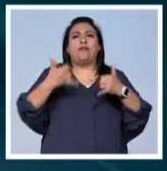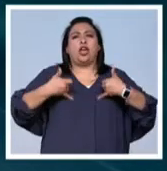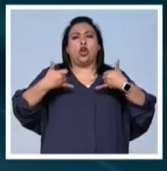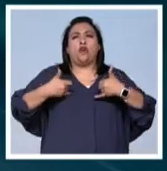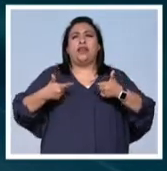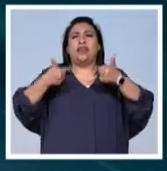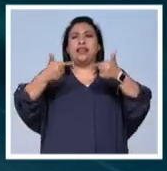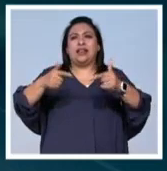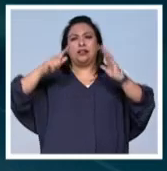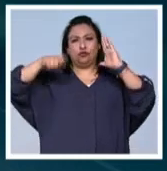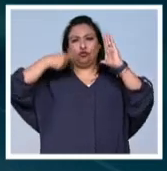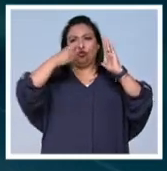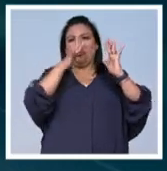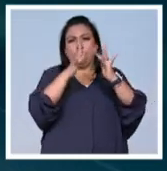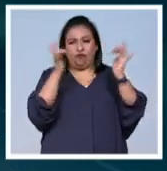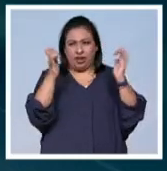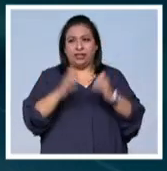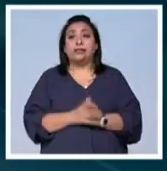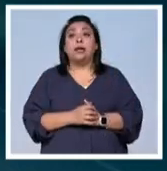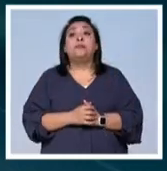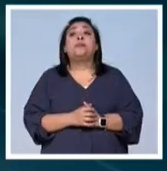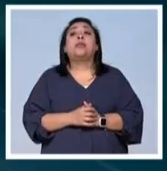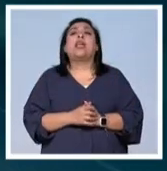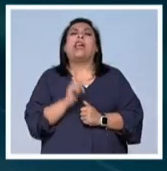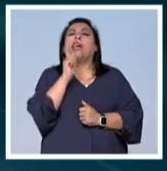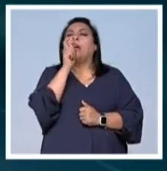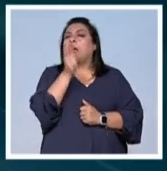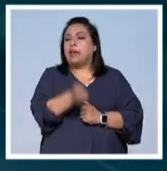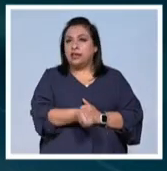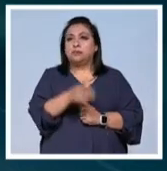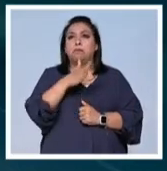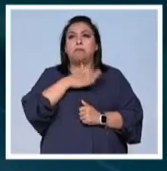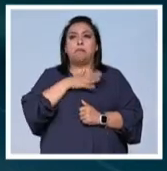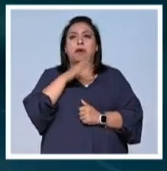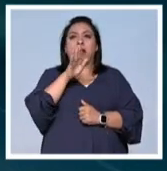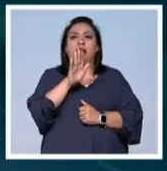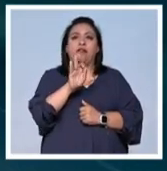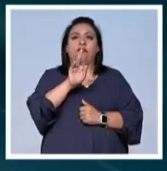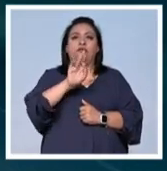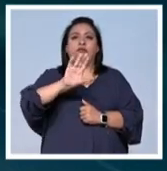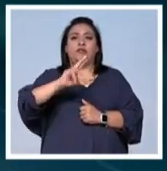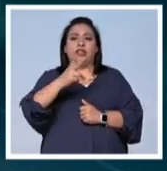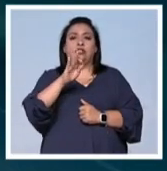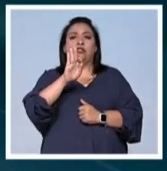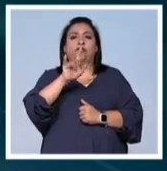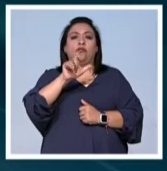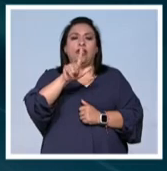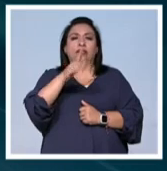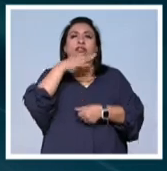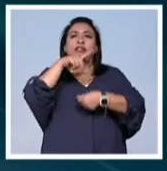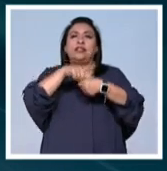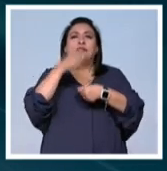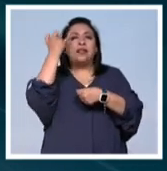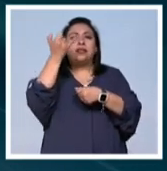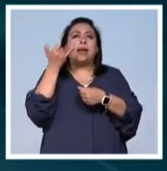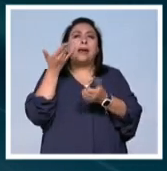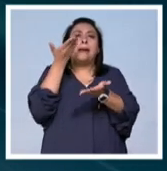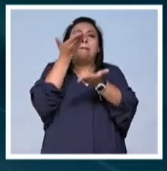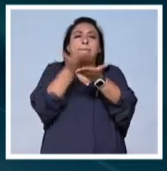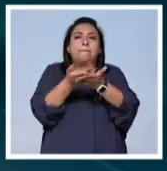generación de cineastas francófonos nos referimos a My Friend film festival una iniciativa surgida en 2009